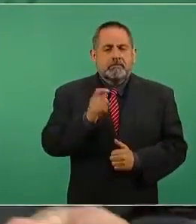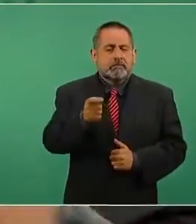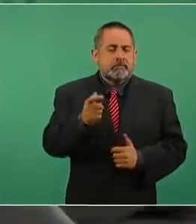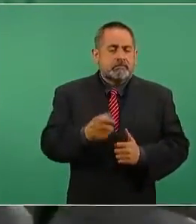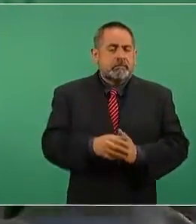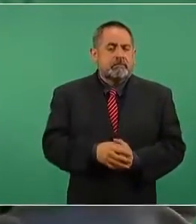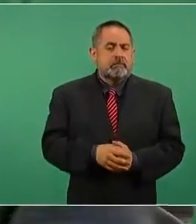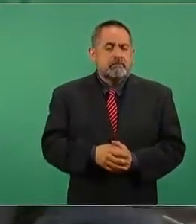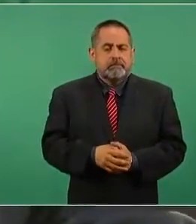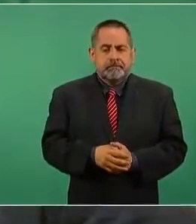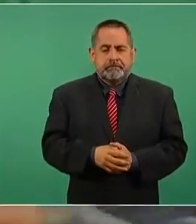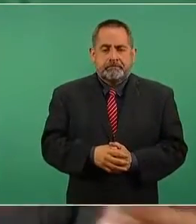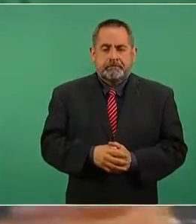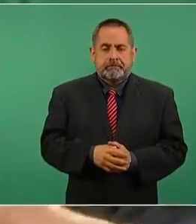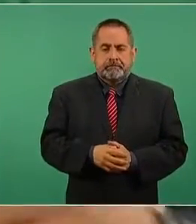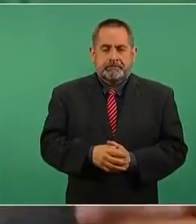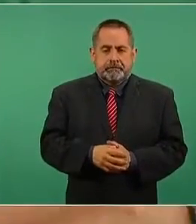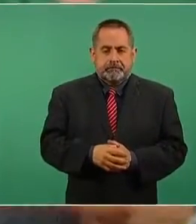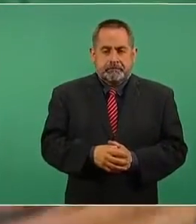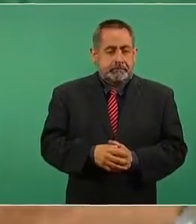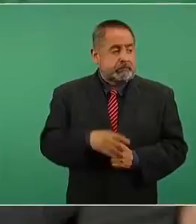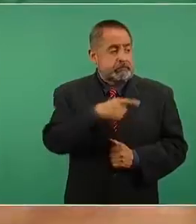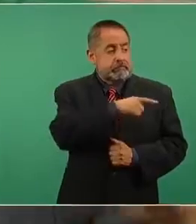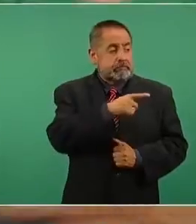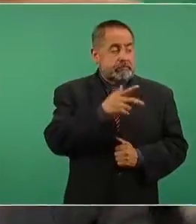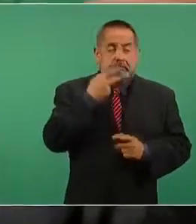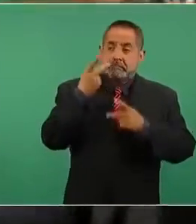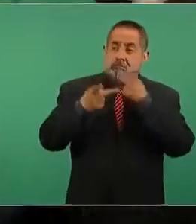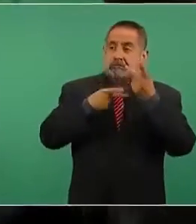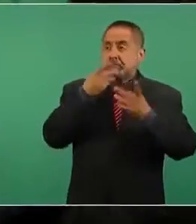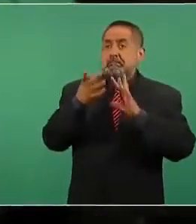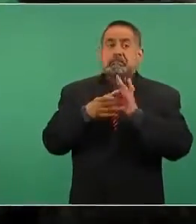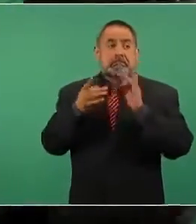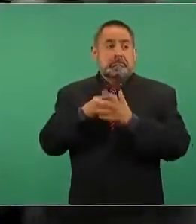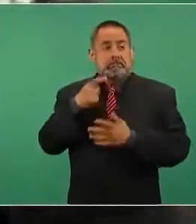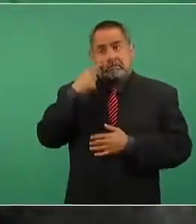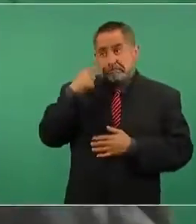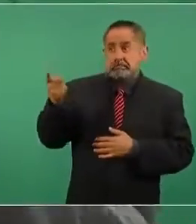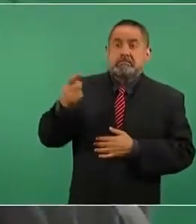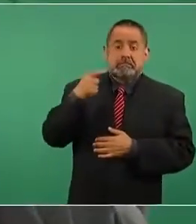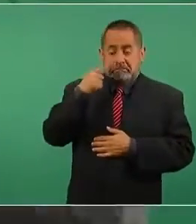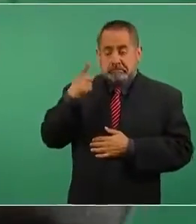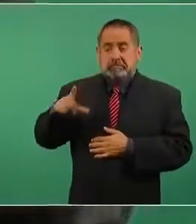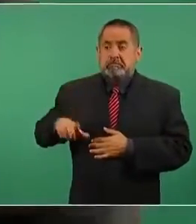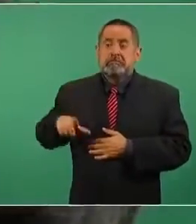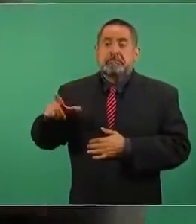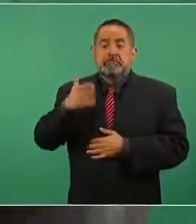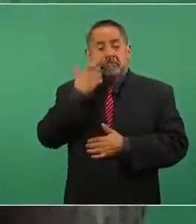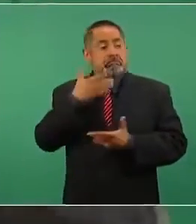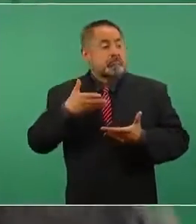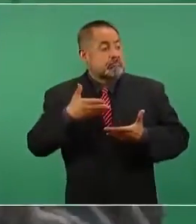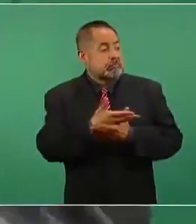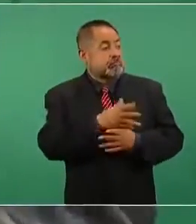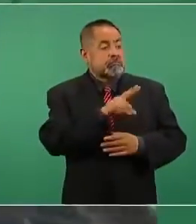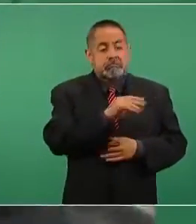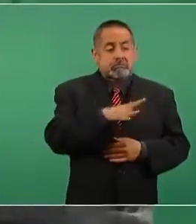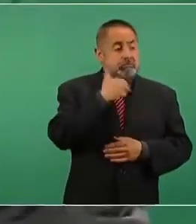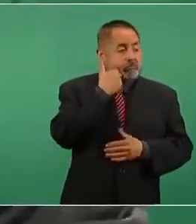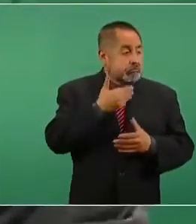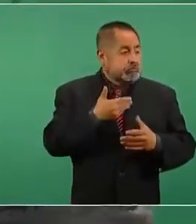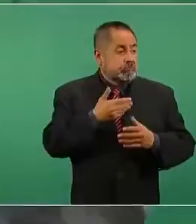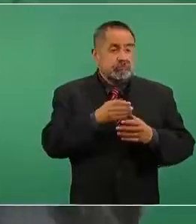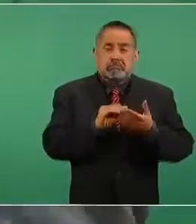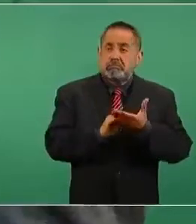Solo para el escándalo, ¿no?, de que estamos nosotros en contra de la inversión.